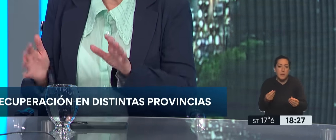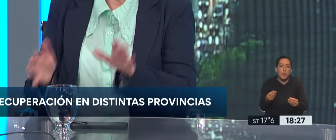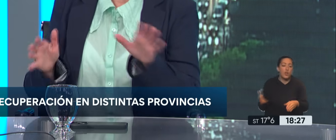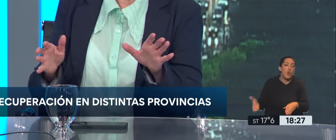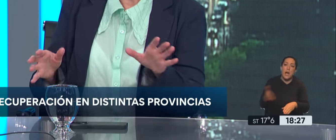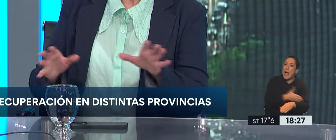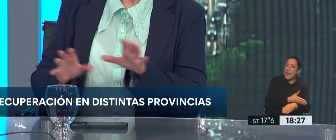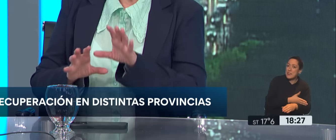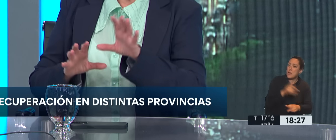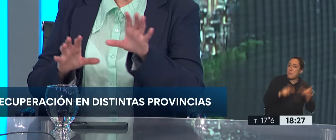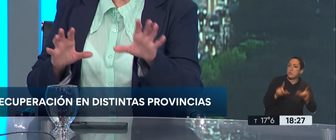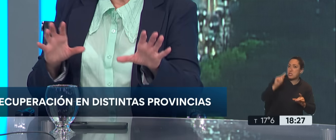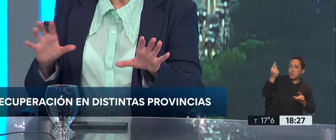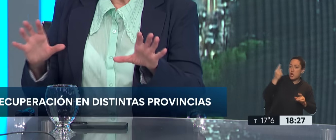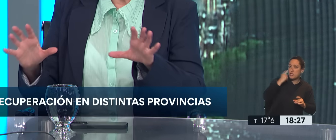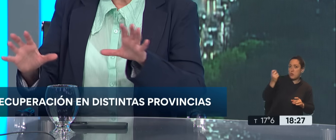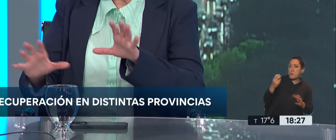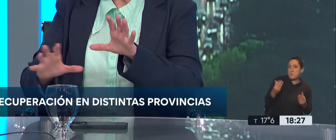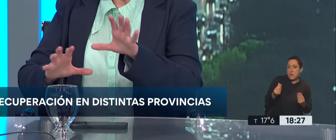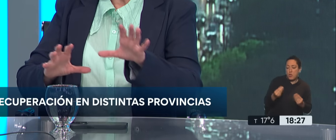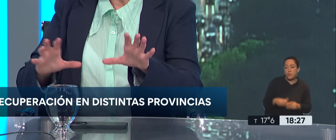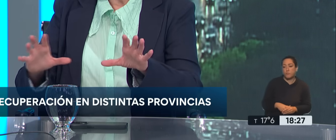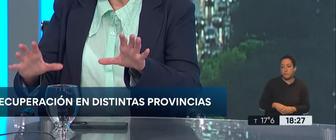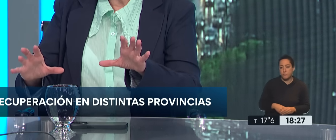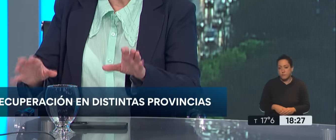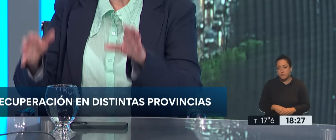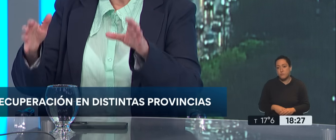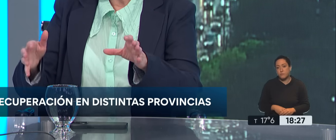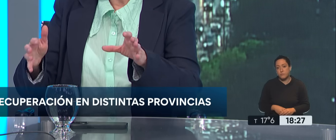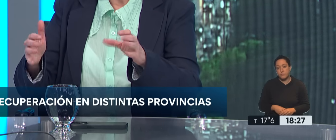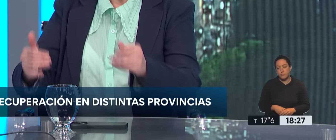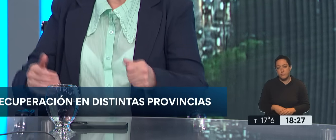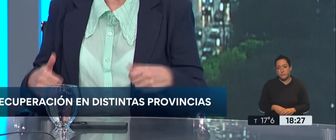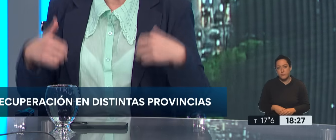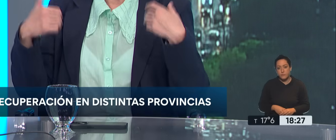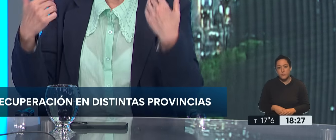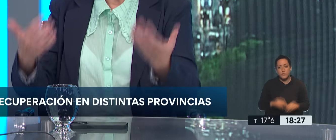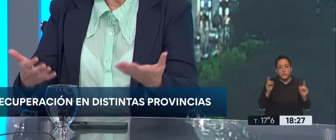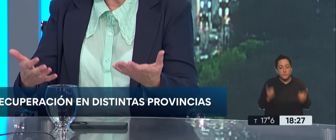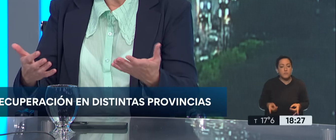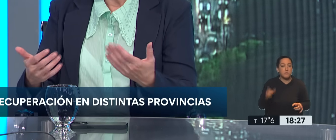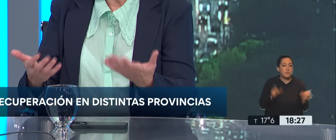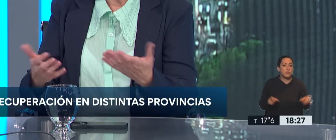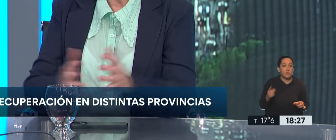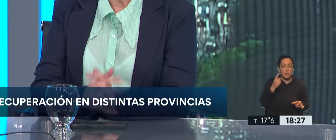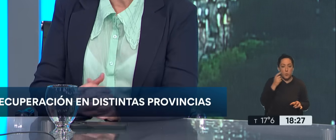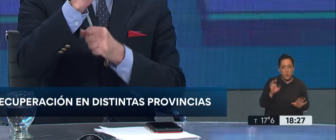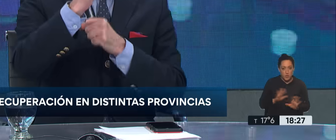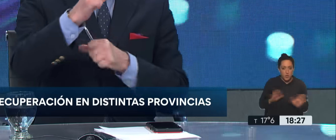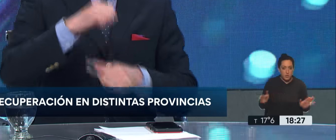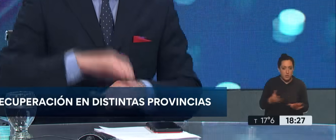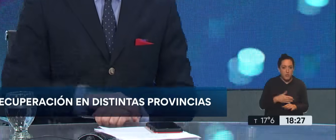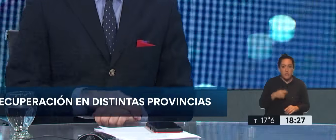miedo. Bueno, la campaña del miedo yo creo que todavía no está en acción, y sin embargo la ciudadanía ya prendió. Aunque alguien salga